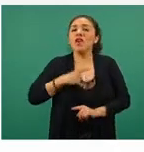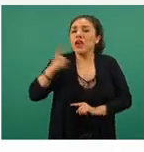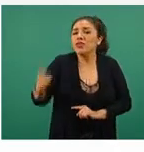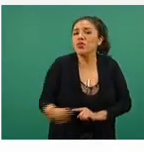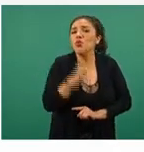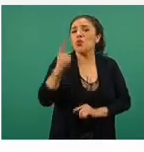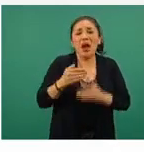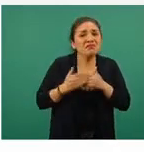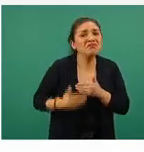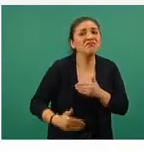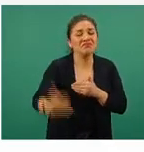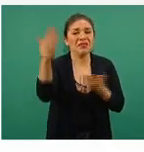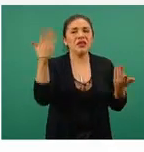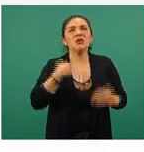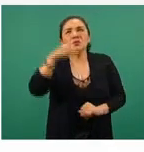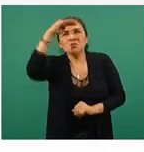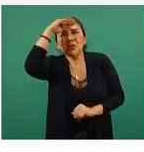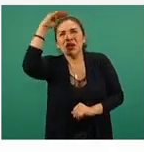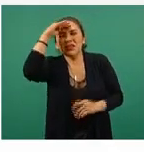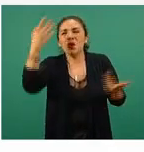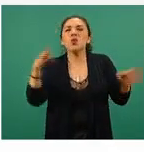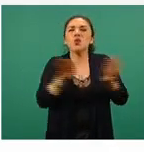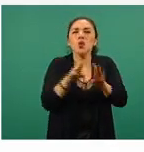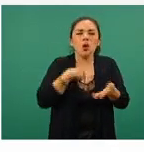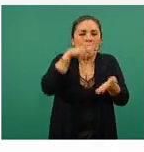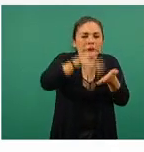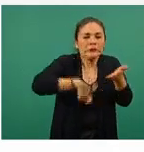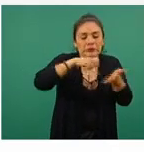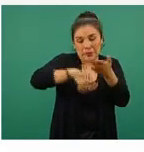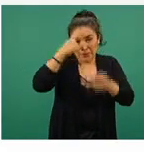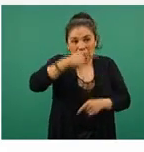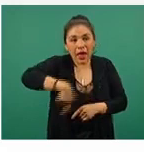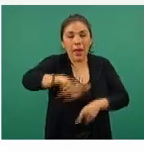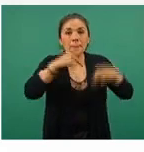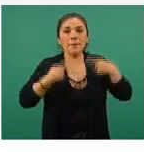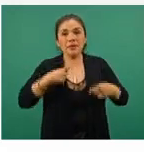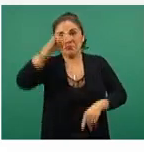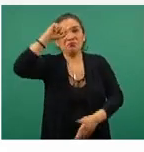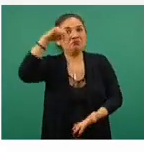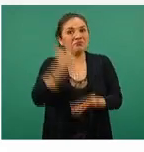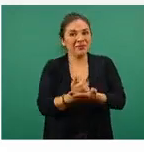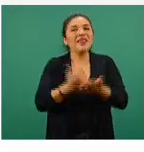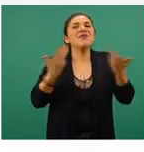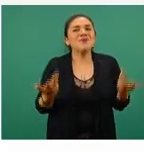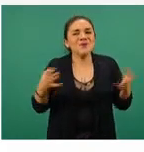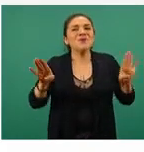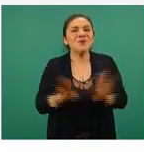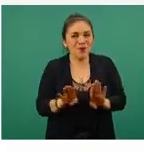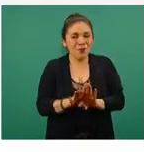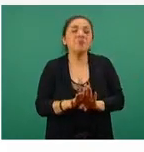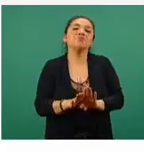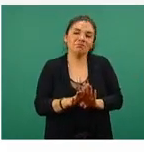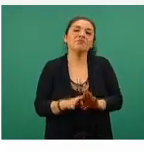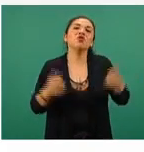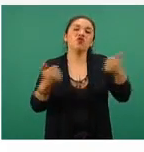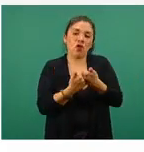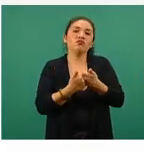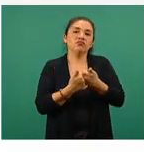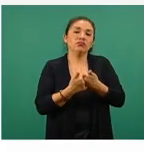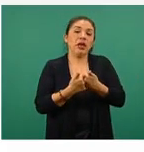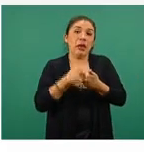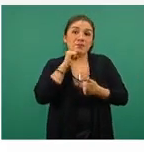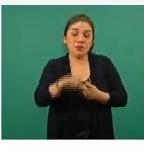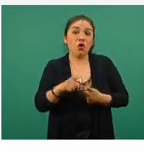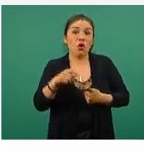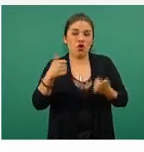permanentes. Y buscamos una manera didáctica y práctica para que a la gente se le quedaran estas acciones. A través del oficial de igual manera